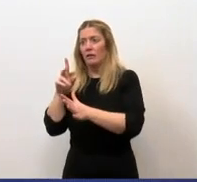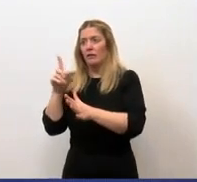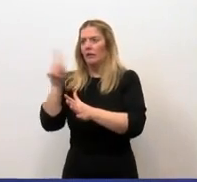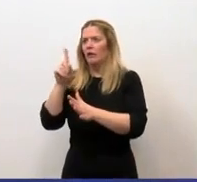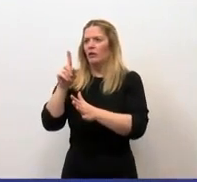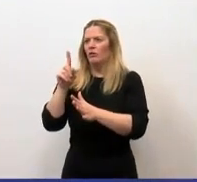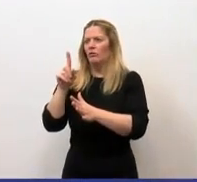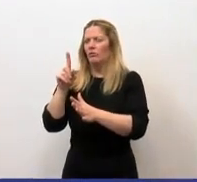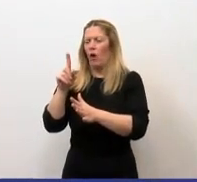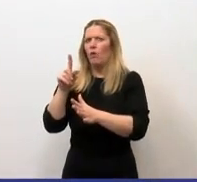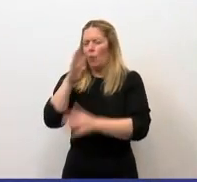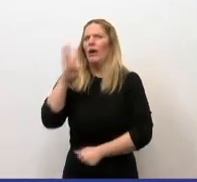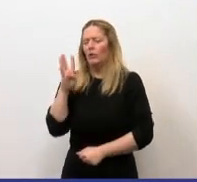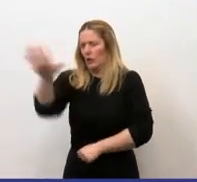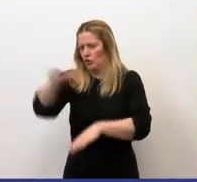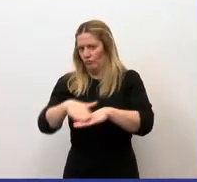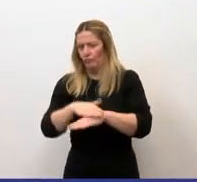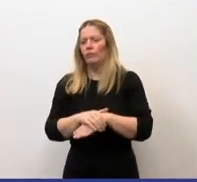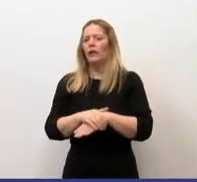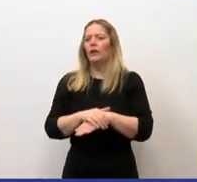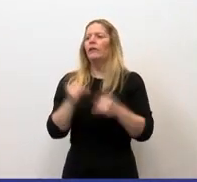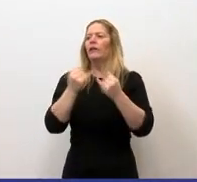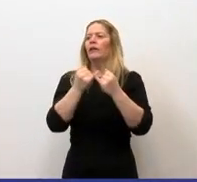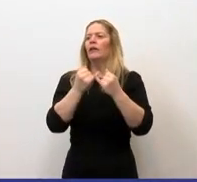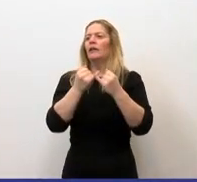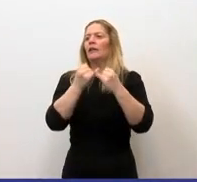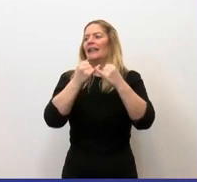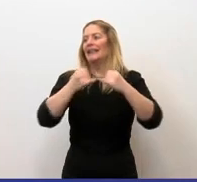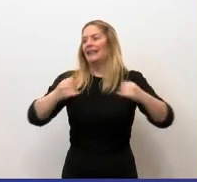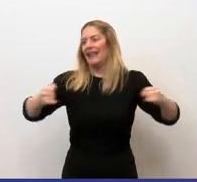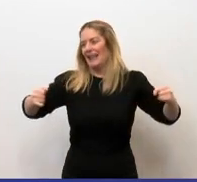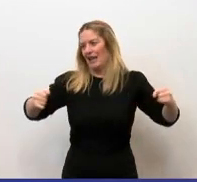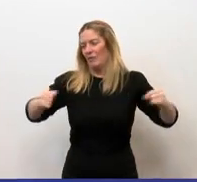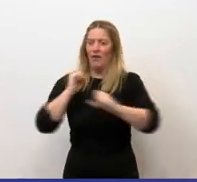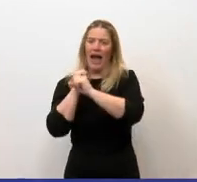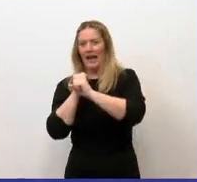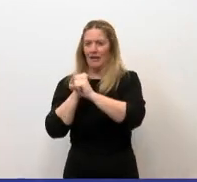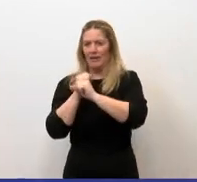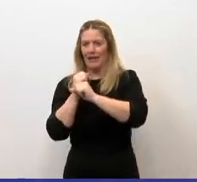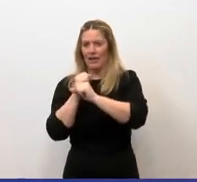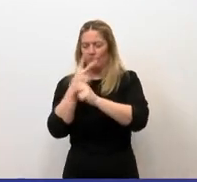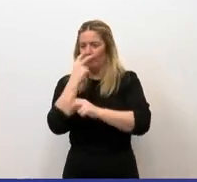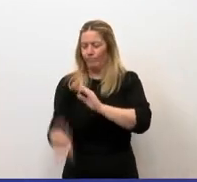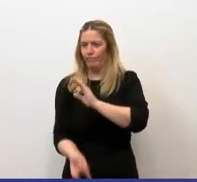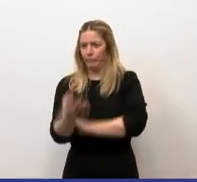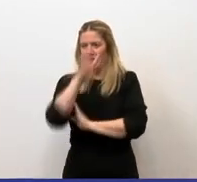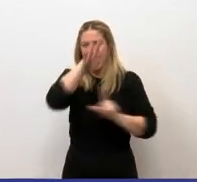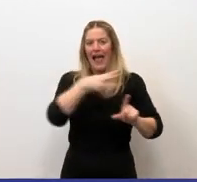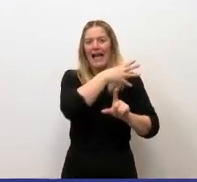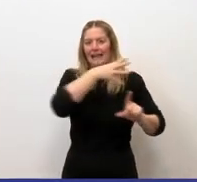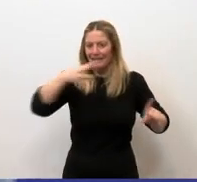4 años, que se celebró el Año Internacional de la Tabla Periódica, y entonces ahí sí que nos dio